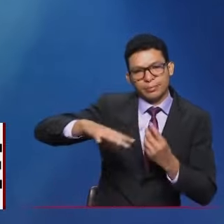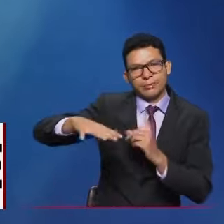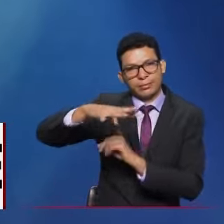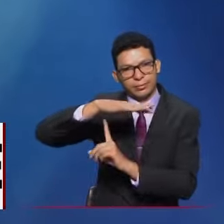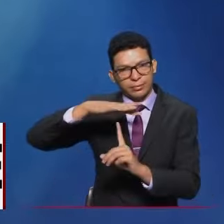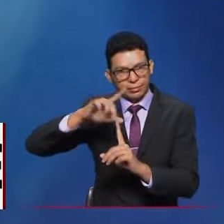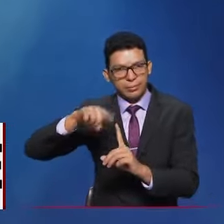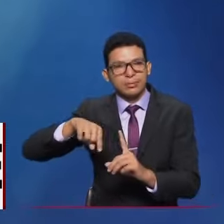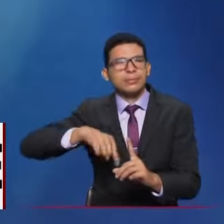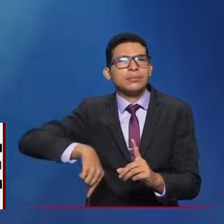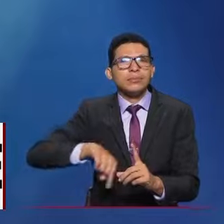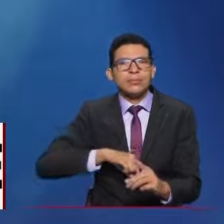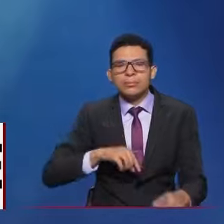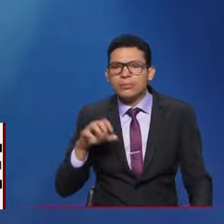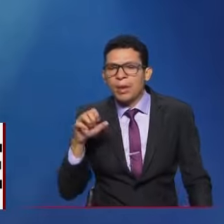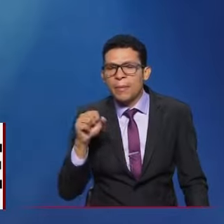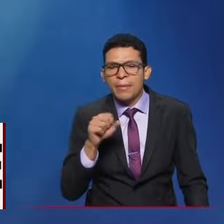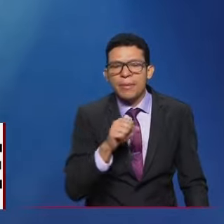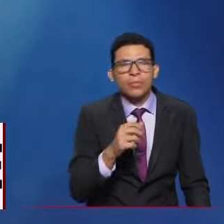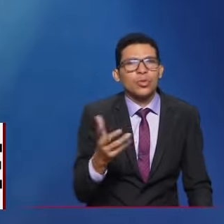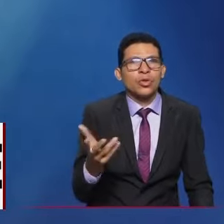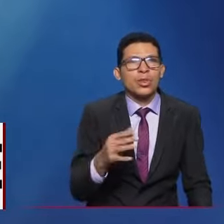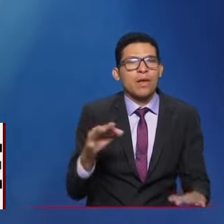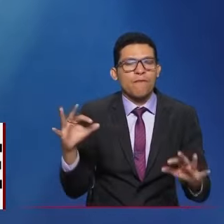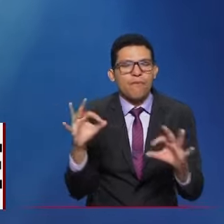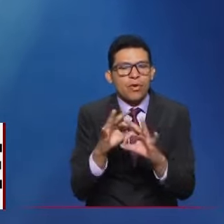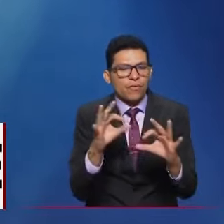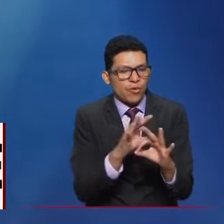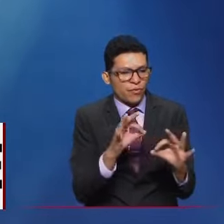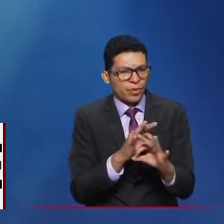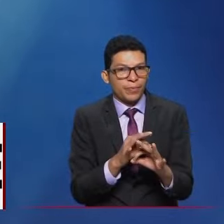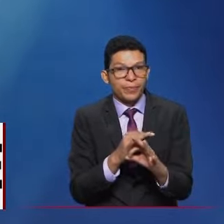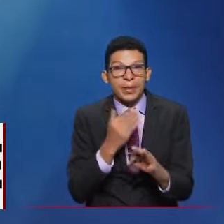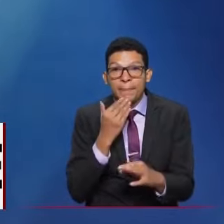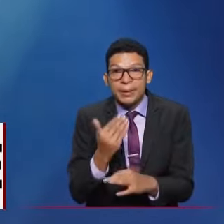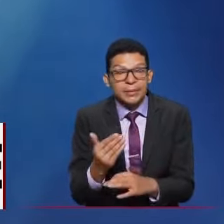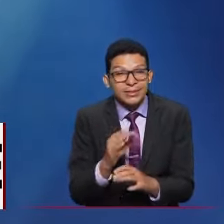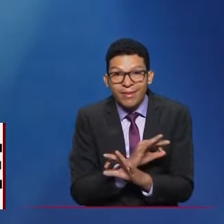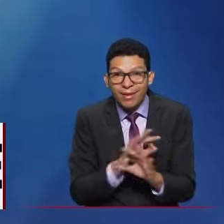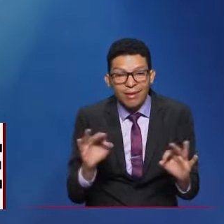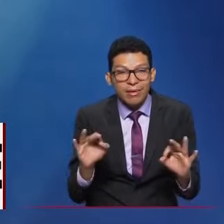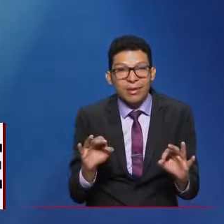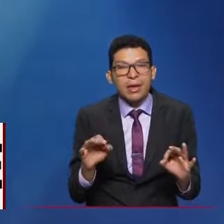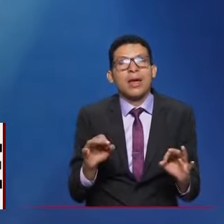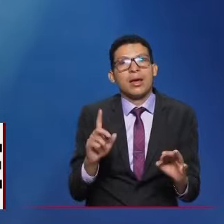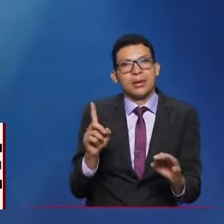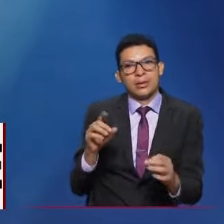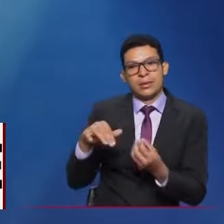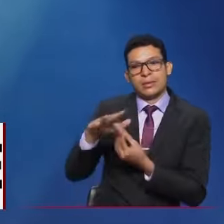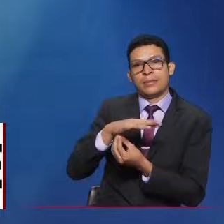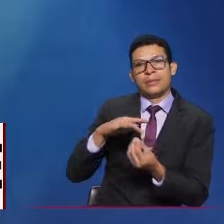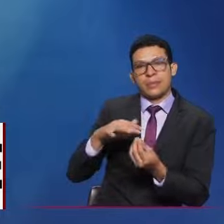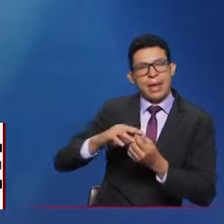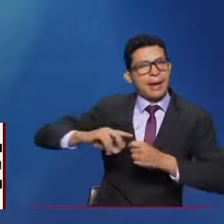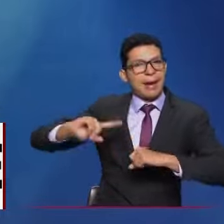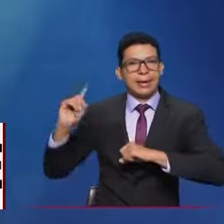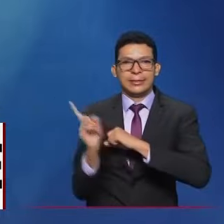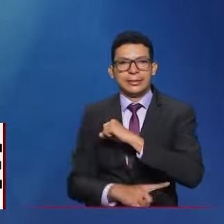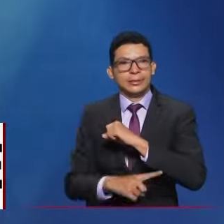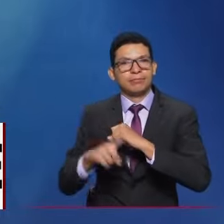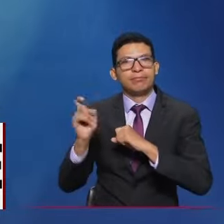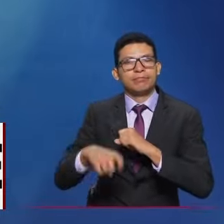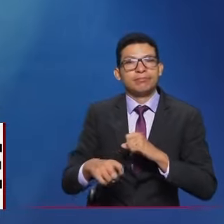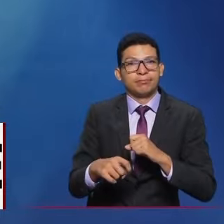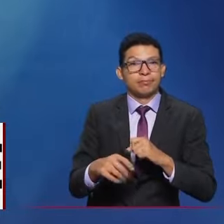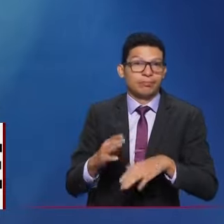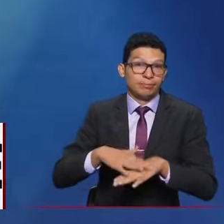lo que estamos es identificando esos focos, vuelvo y repito, todo lo que no tiene permiso por parte del DAGMA será sancionado y será también